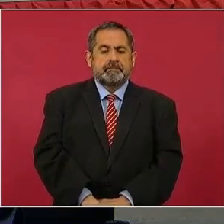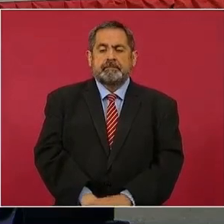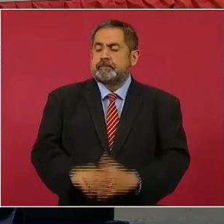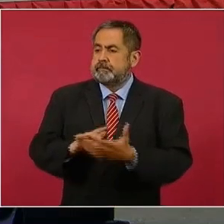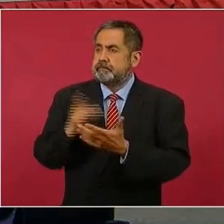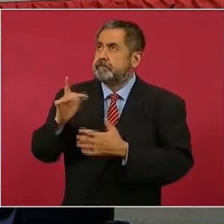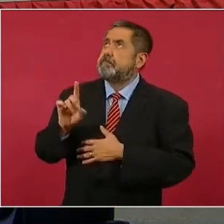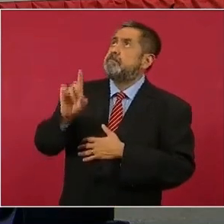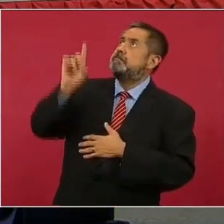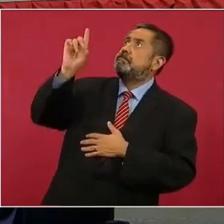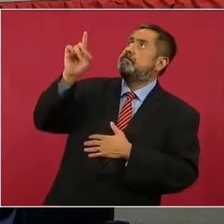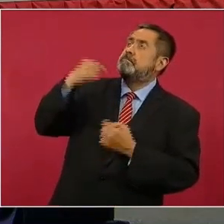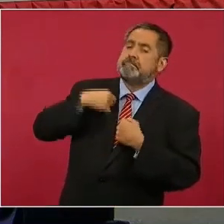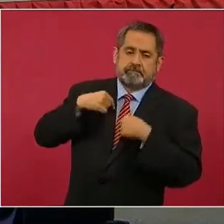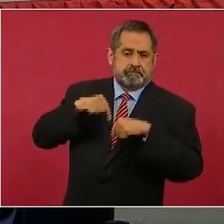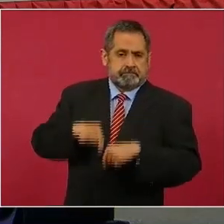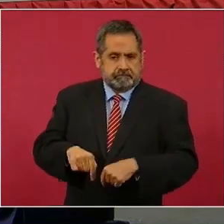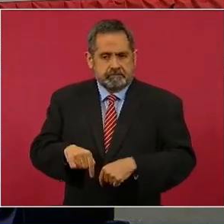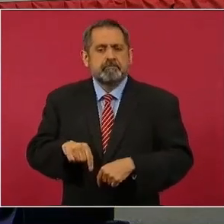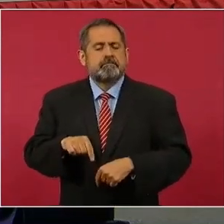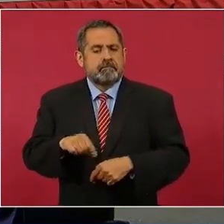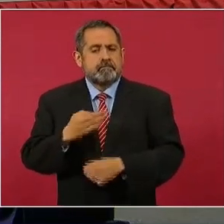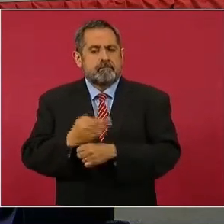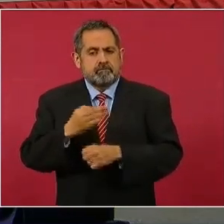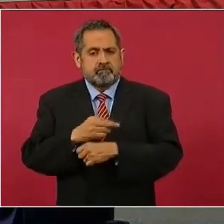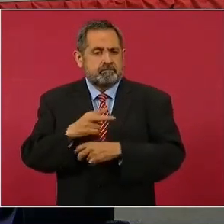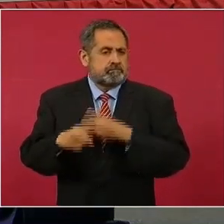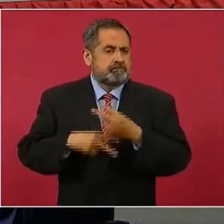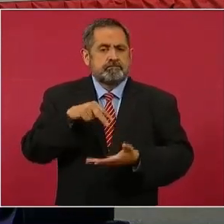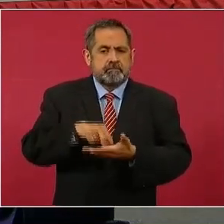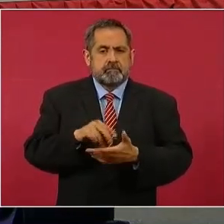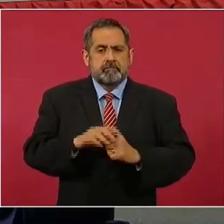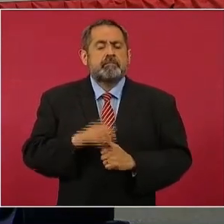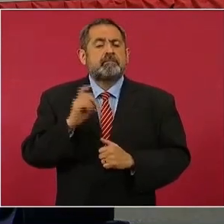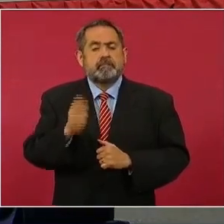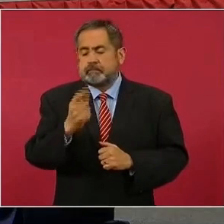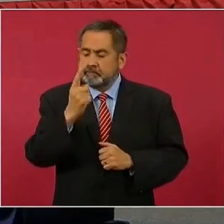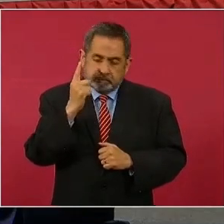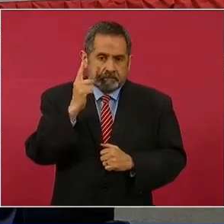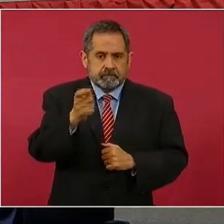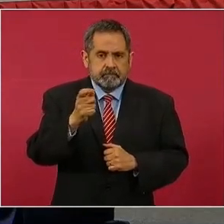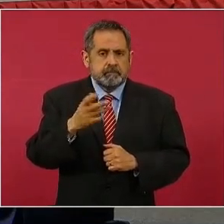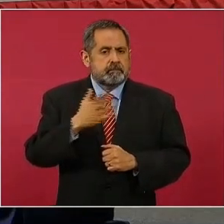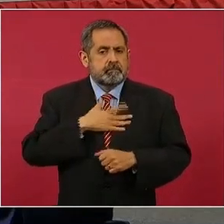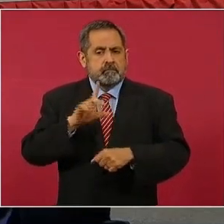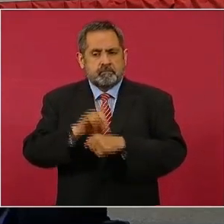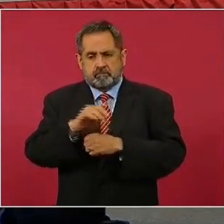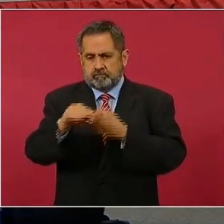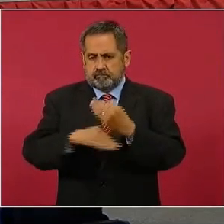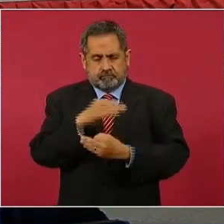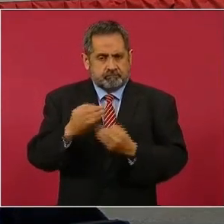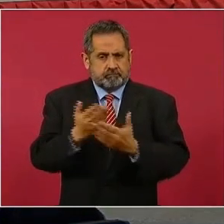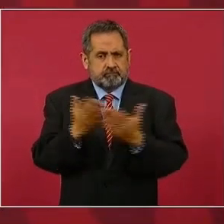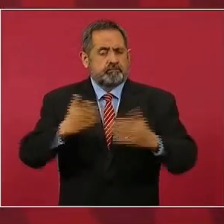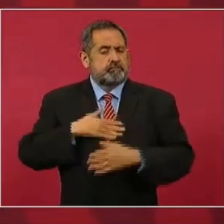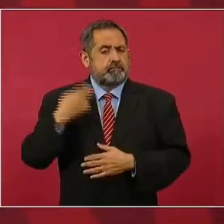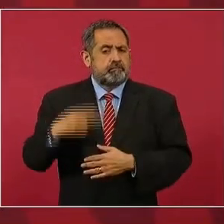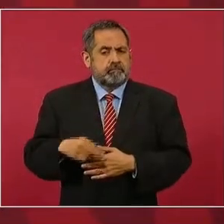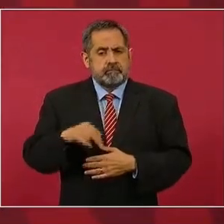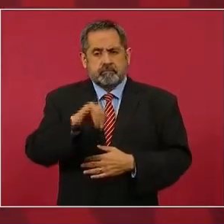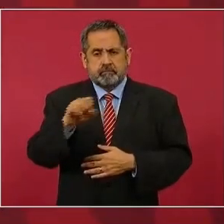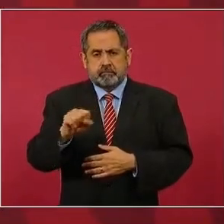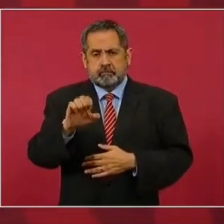Gracias a Dios por estar aquí presente en esta plataforma. Antes que todo, buenos días a todos. Mi nombre es